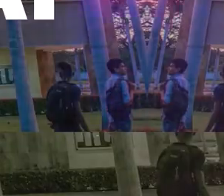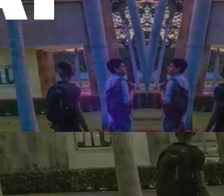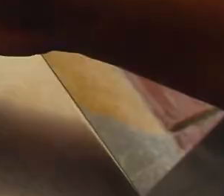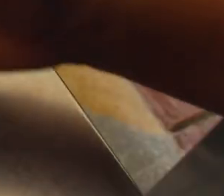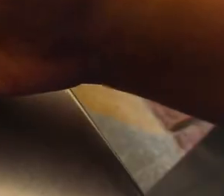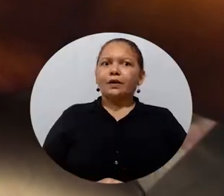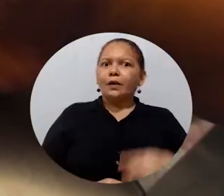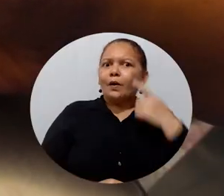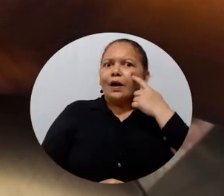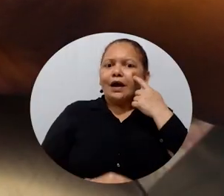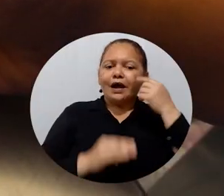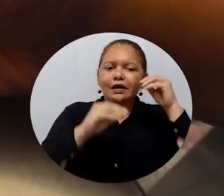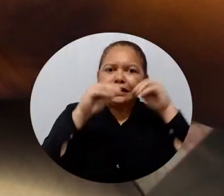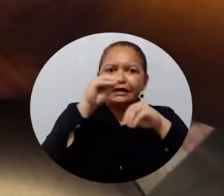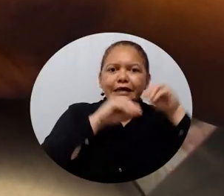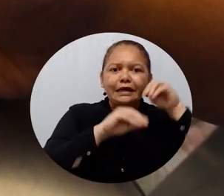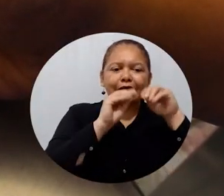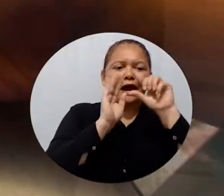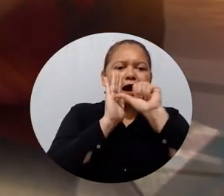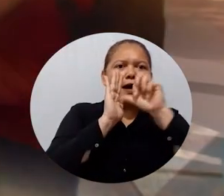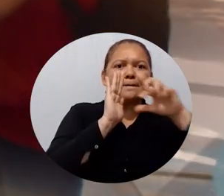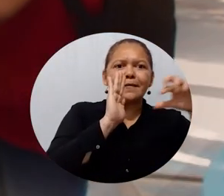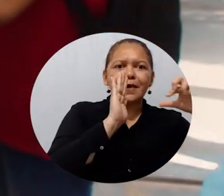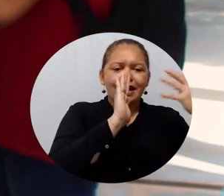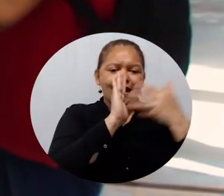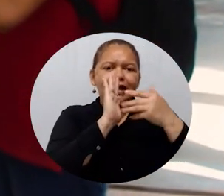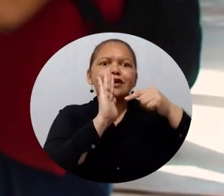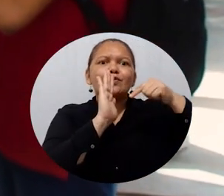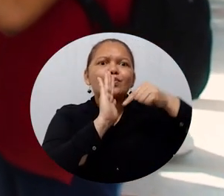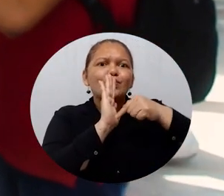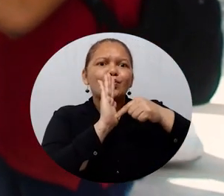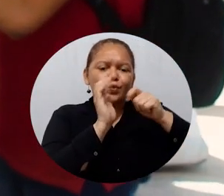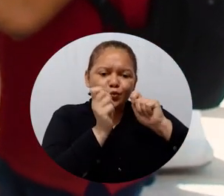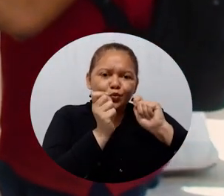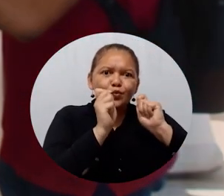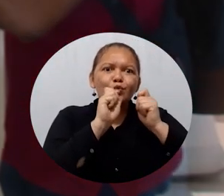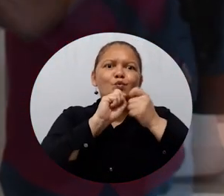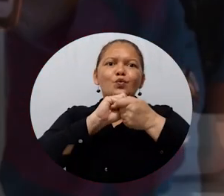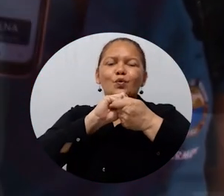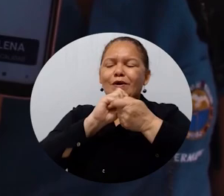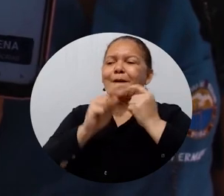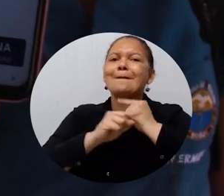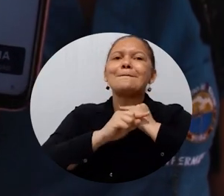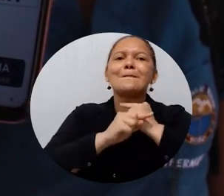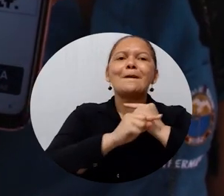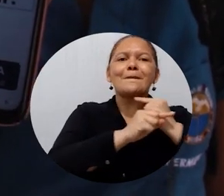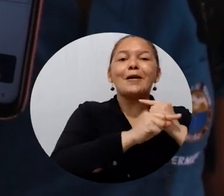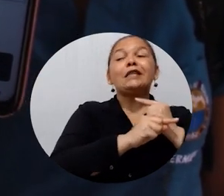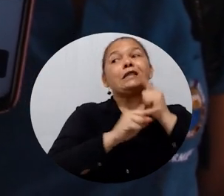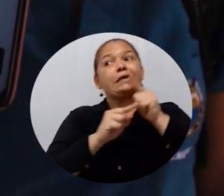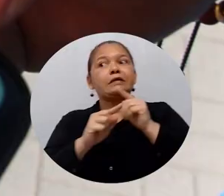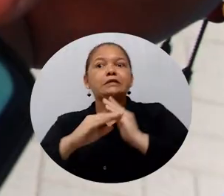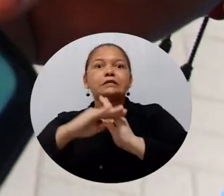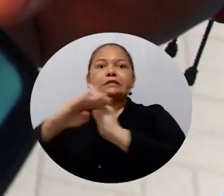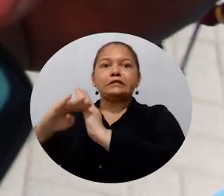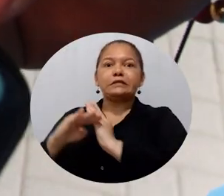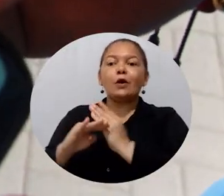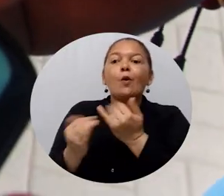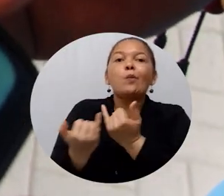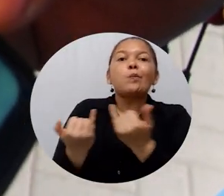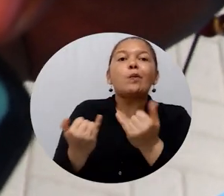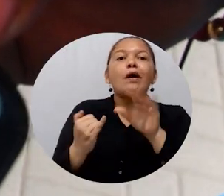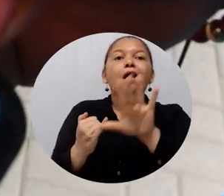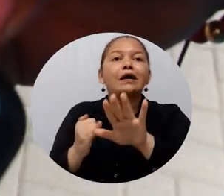se han hecho algunas aplicaciones tendientes a la mejora y a poder minimizar los riesgos que